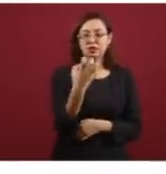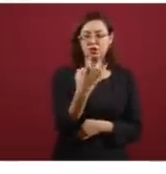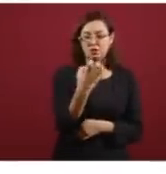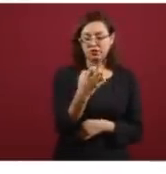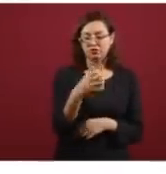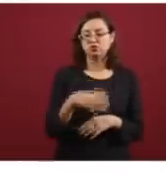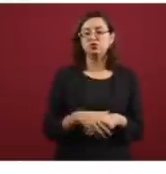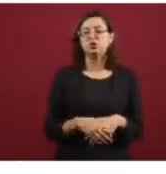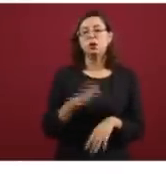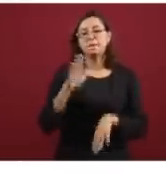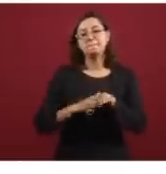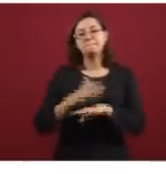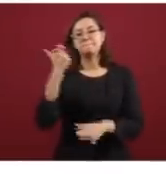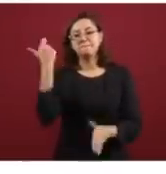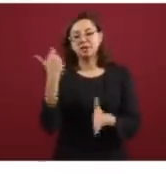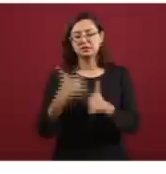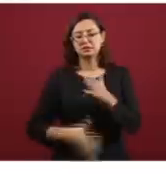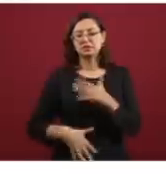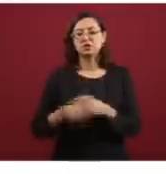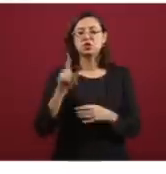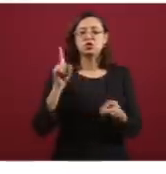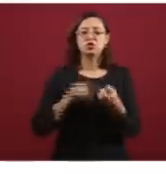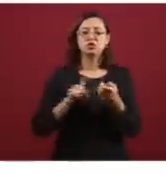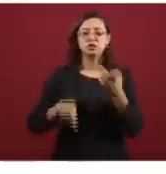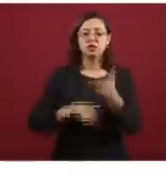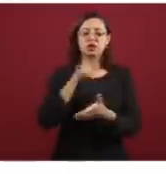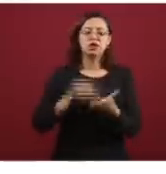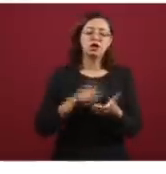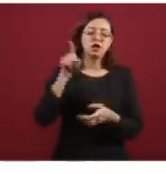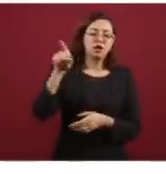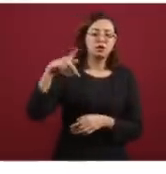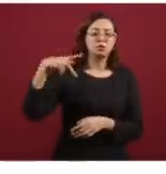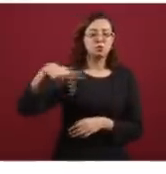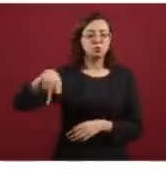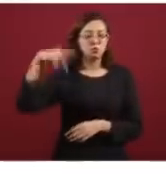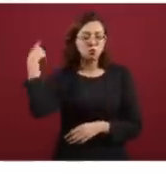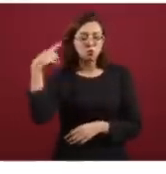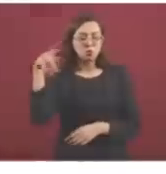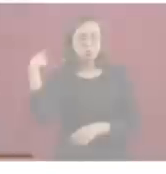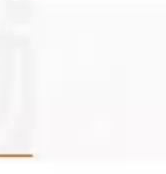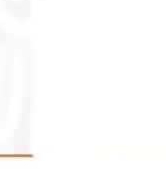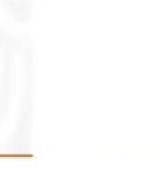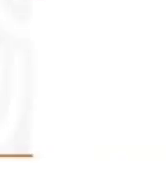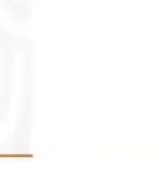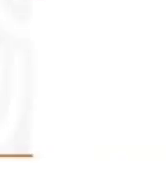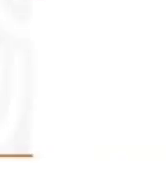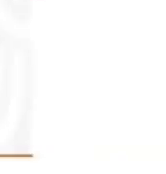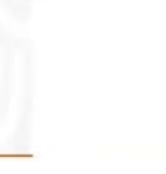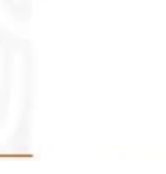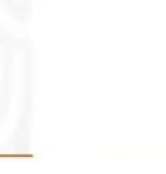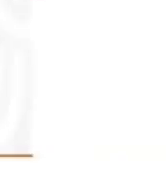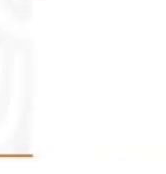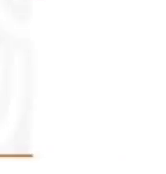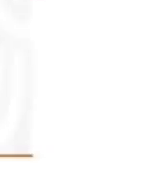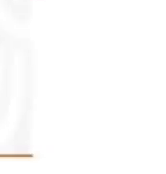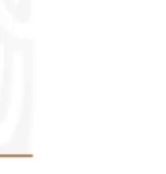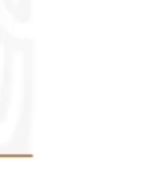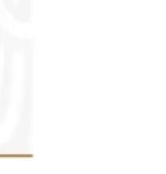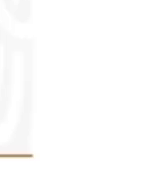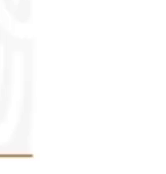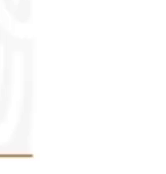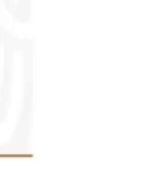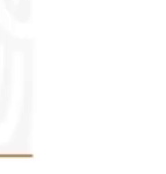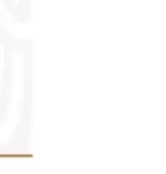5 pesos 86 centavos, mientras que el más económico en Central de Abastos de Tehuacán, que ha aparecido muchísimas veces en este estudio, en